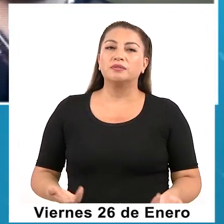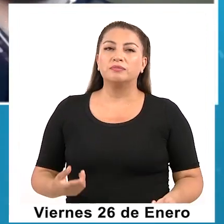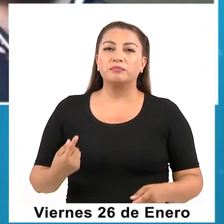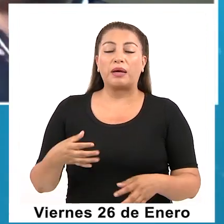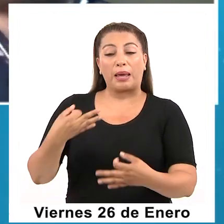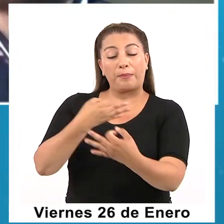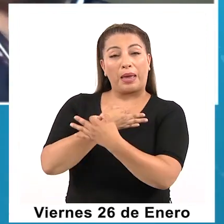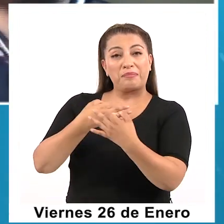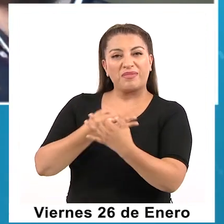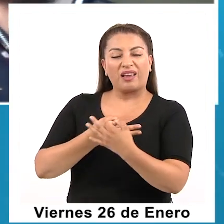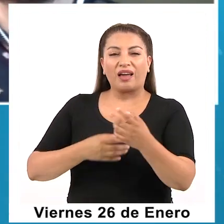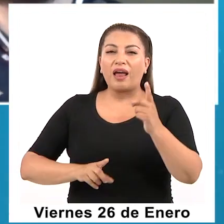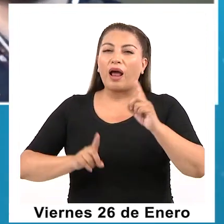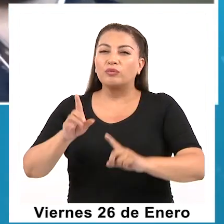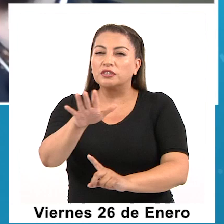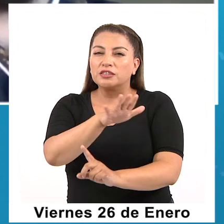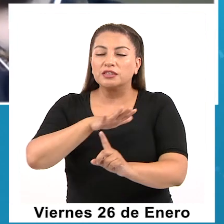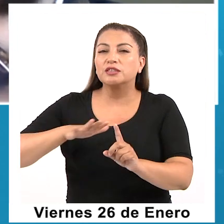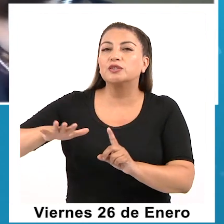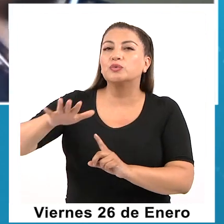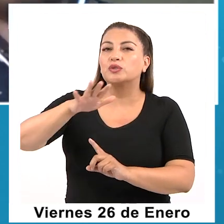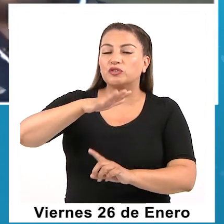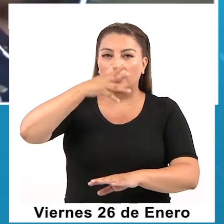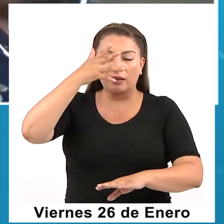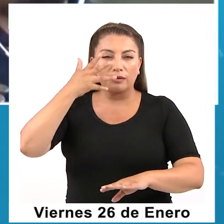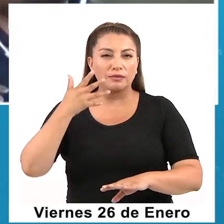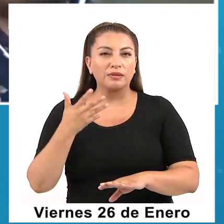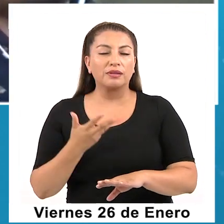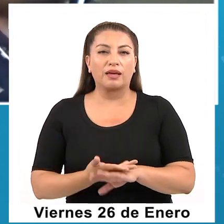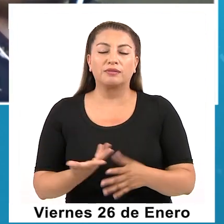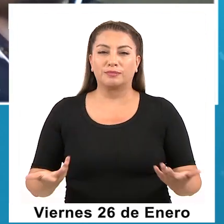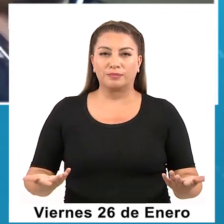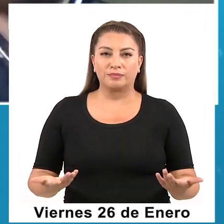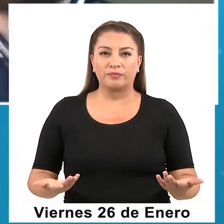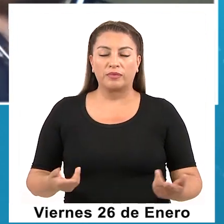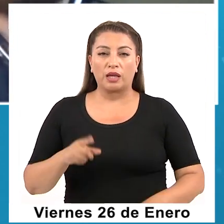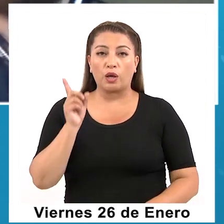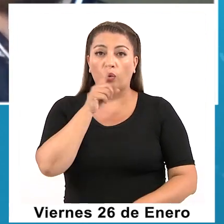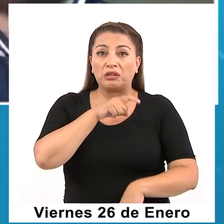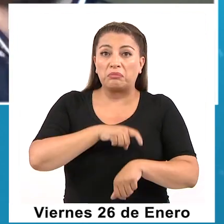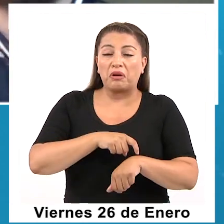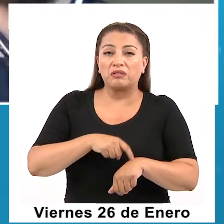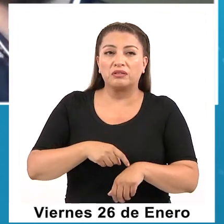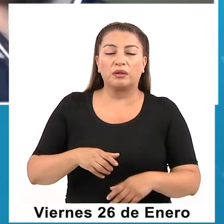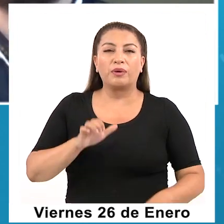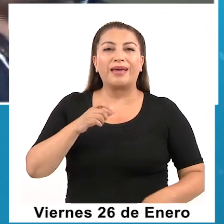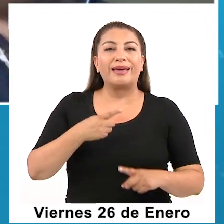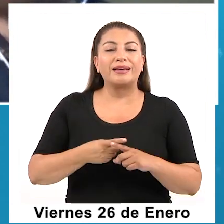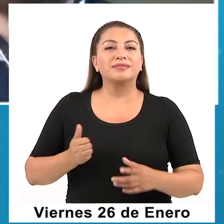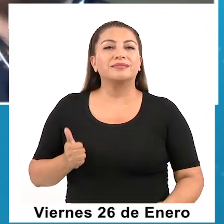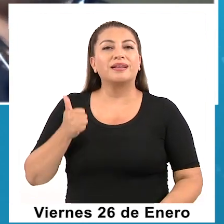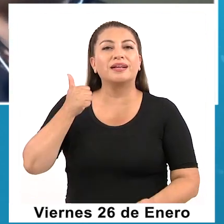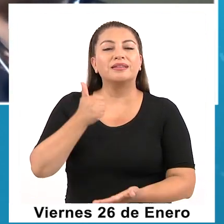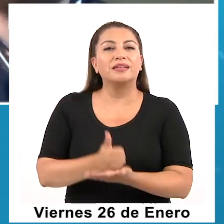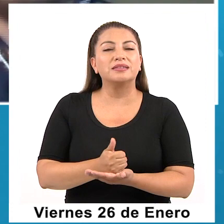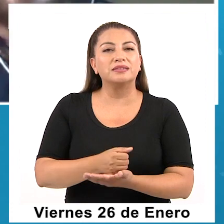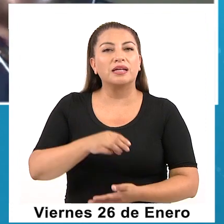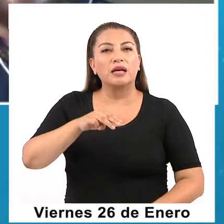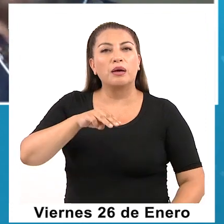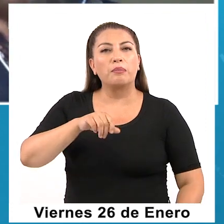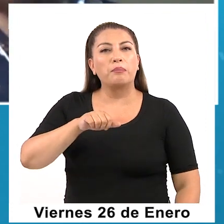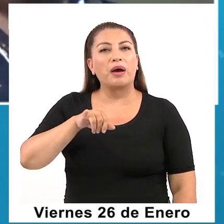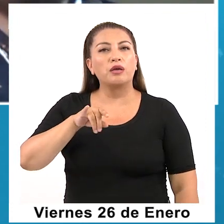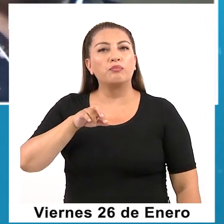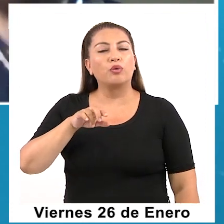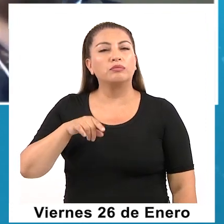para explicarnos algunas de las situaciones que se han dado en el último tiempo con la exalcaldesa de Maipú, Katy